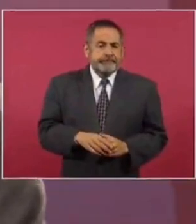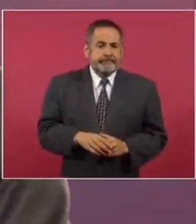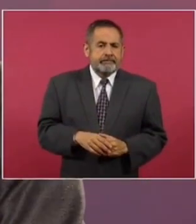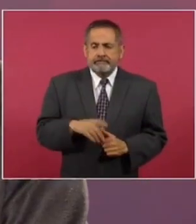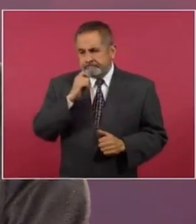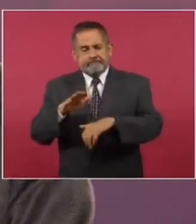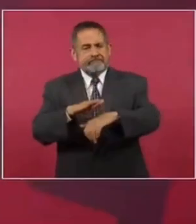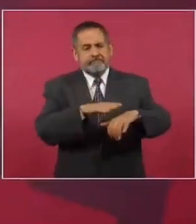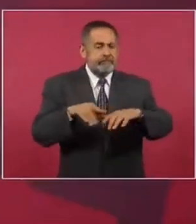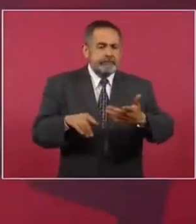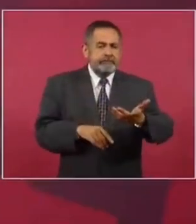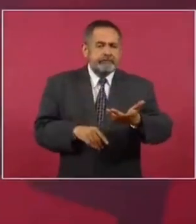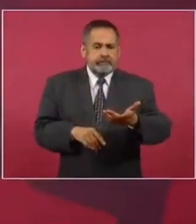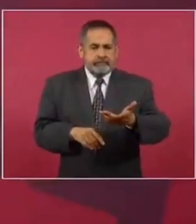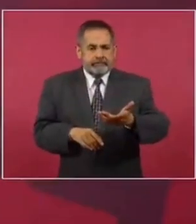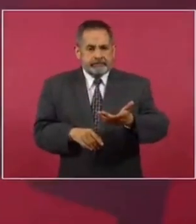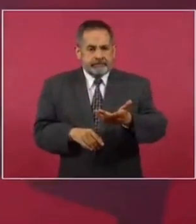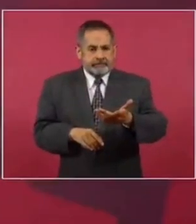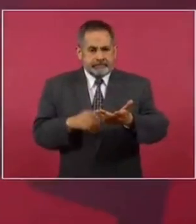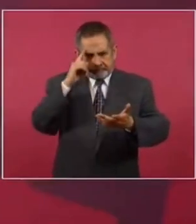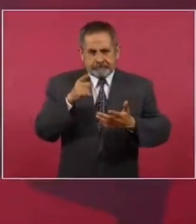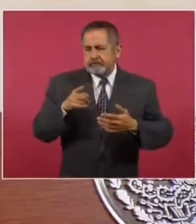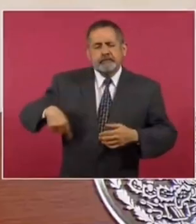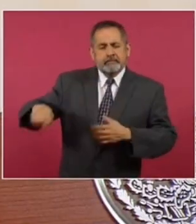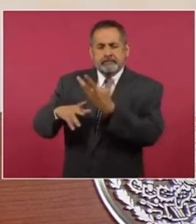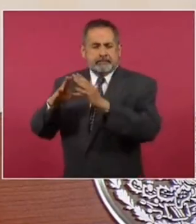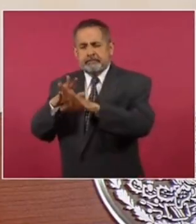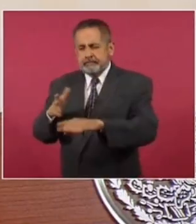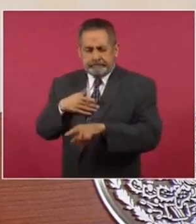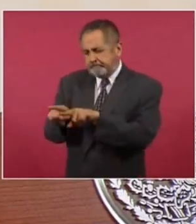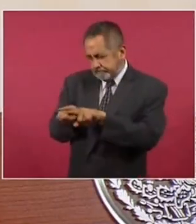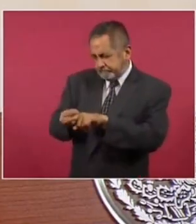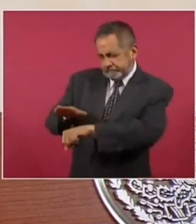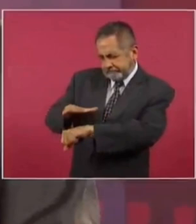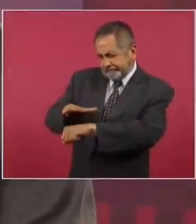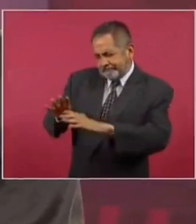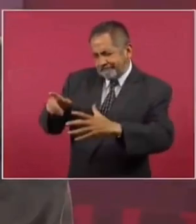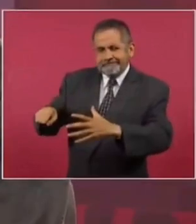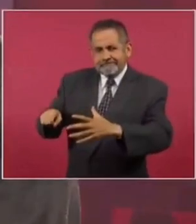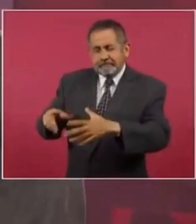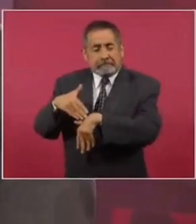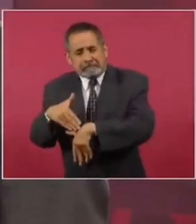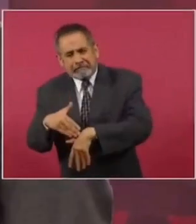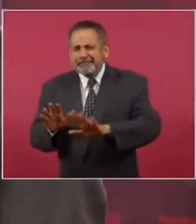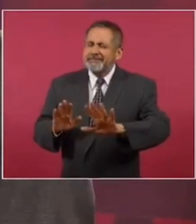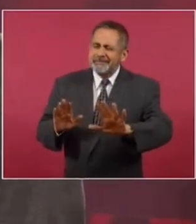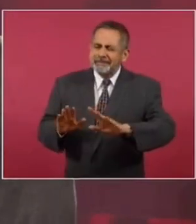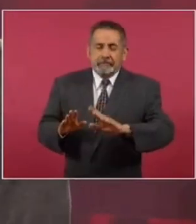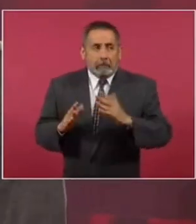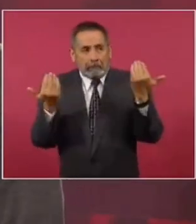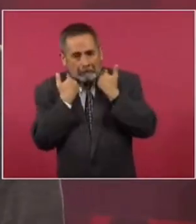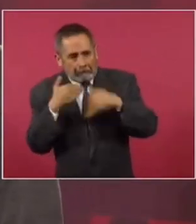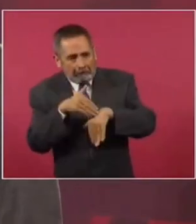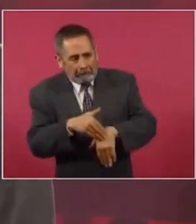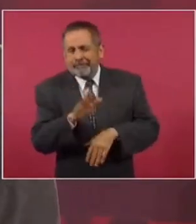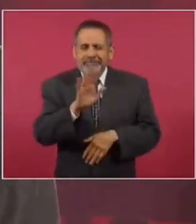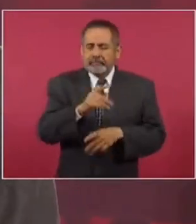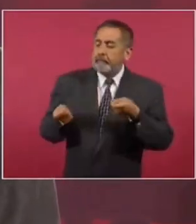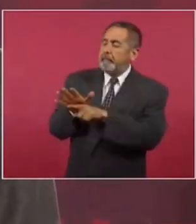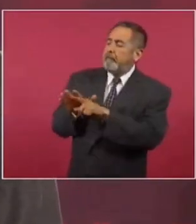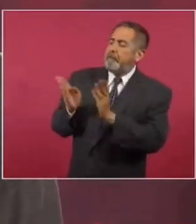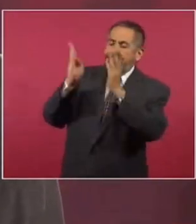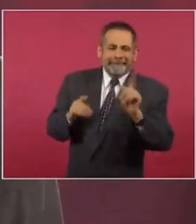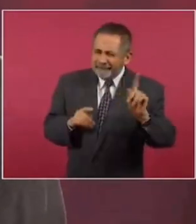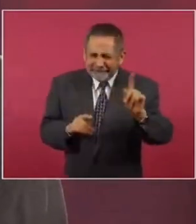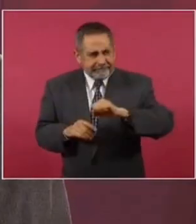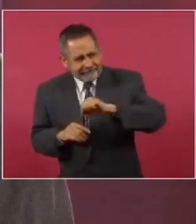el llamamiento a los hermanos migrantes, que no se dejen engañar, manipular